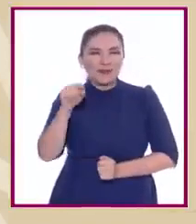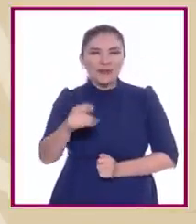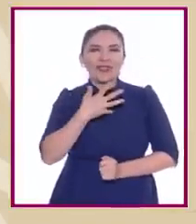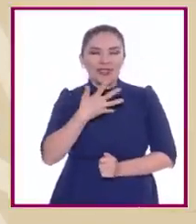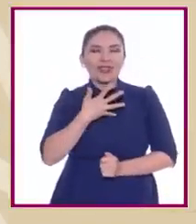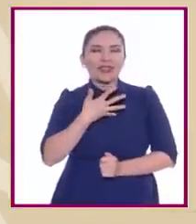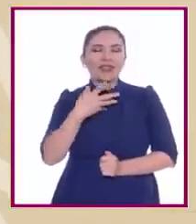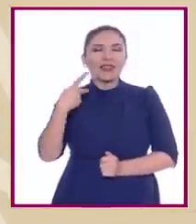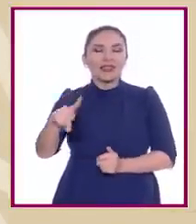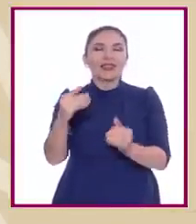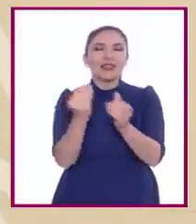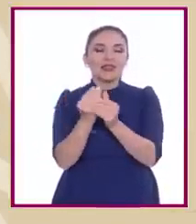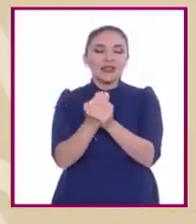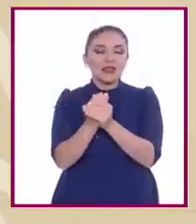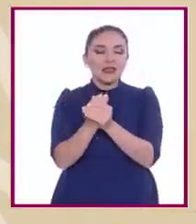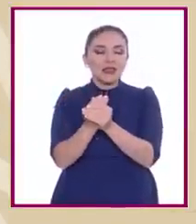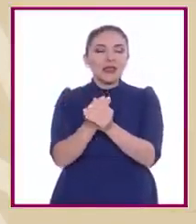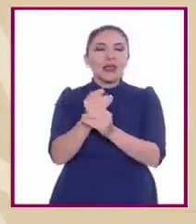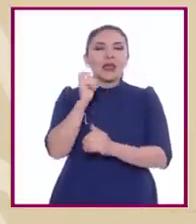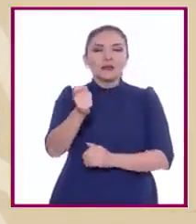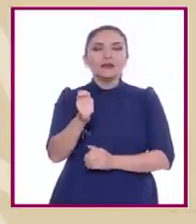en el